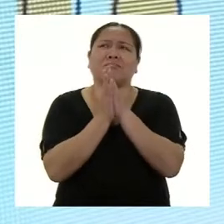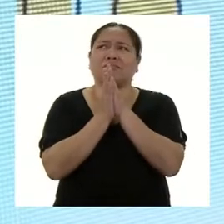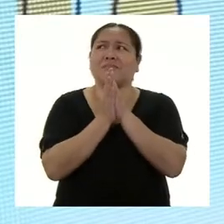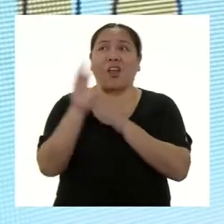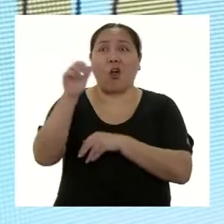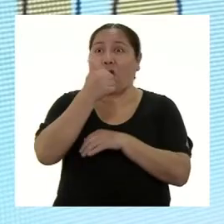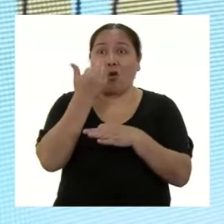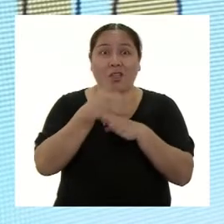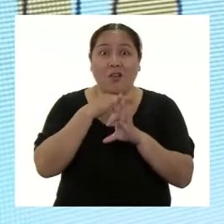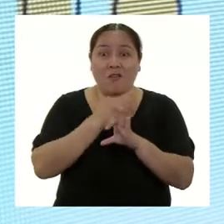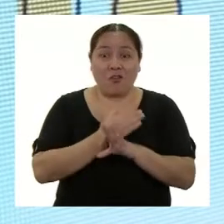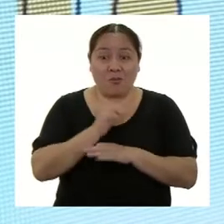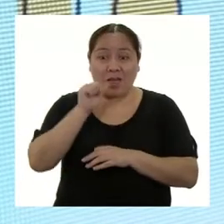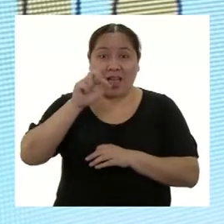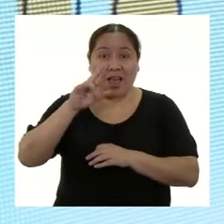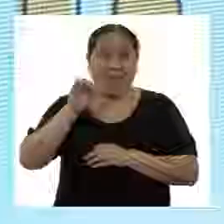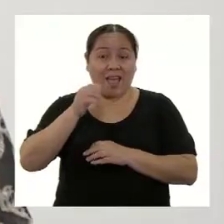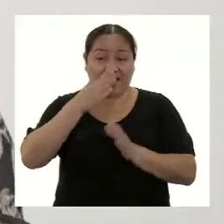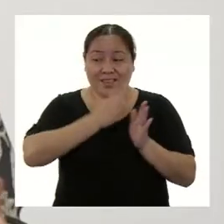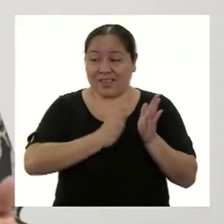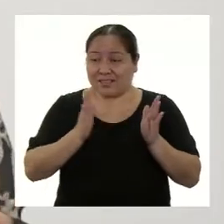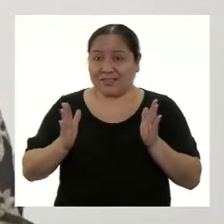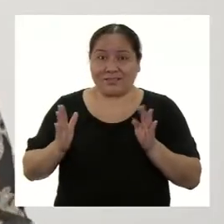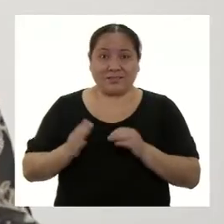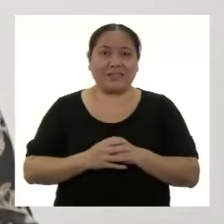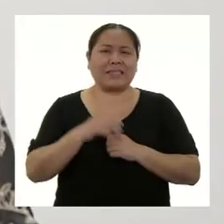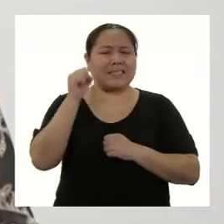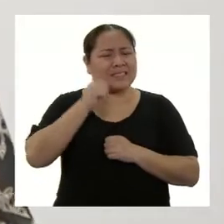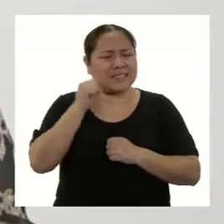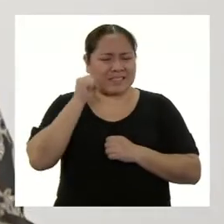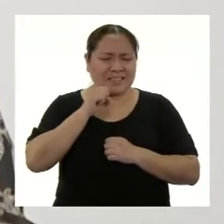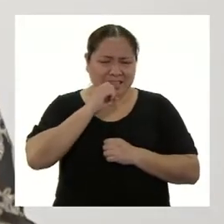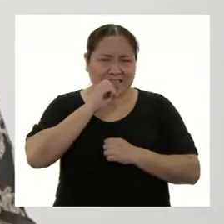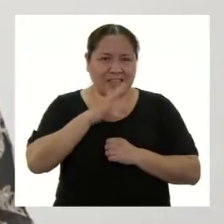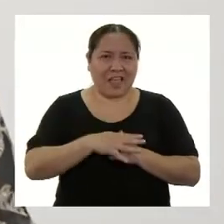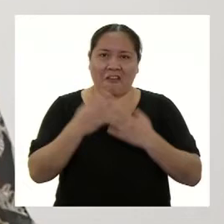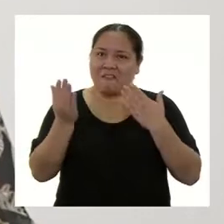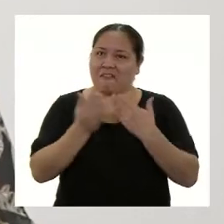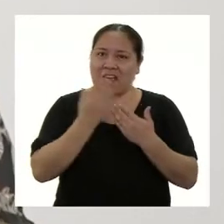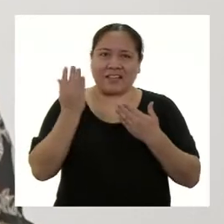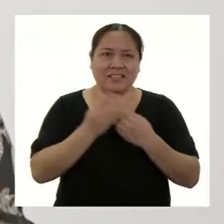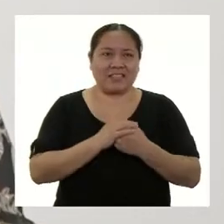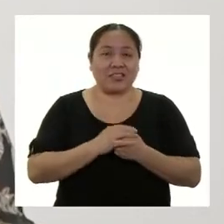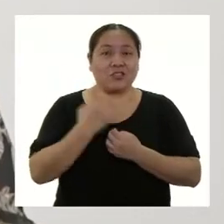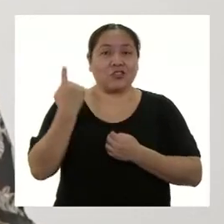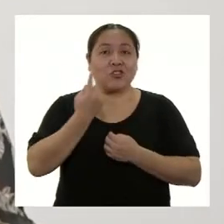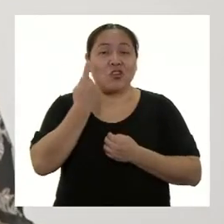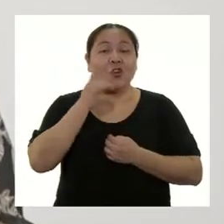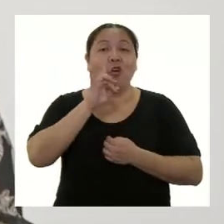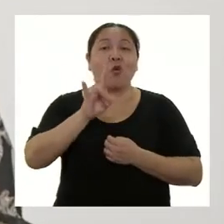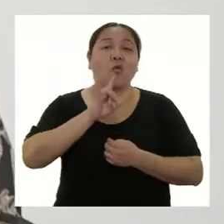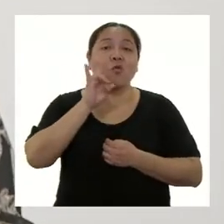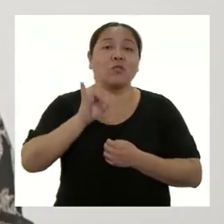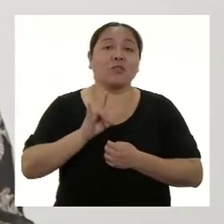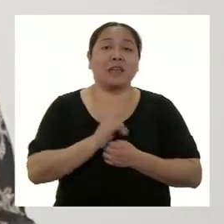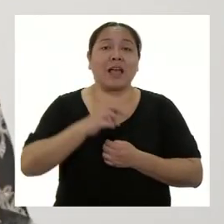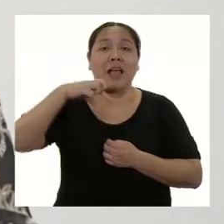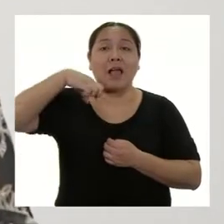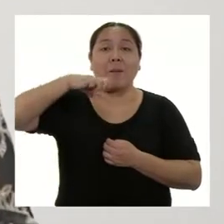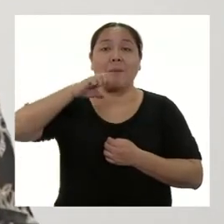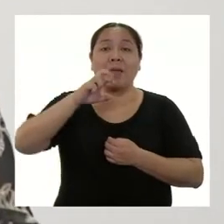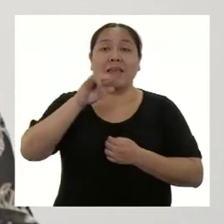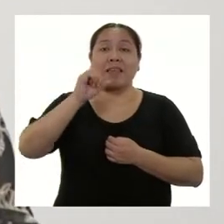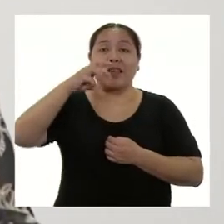de calcular el área de las caras laterales. Sí, por supuesto, es fácil. Solo debemos utilizar el perímetro